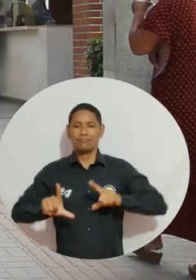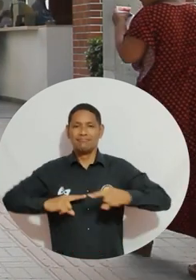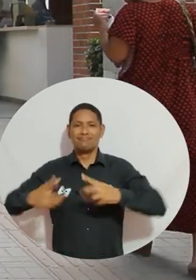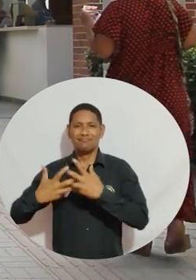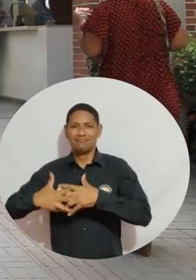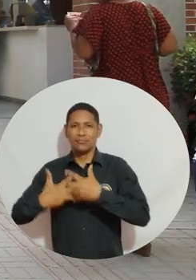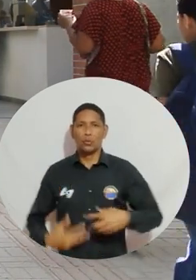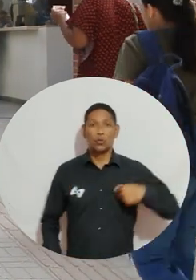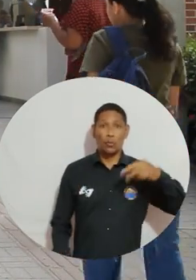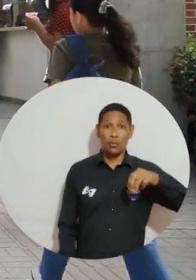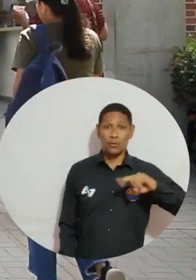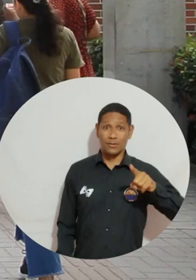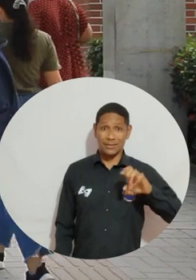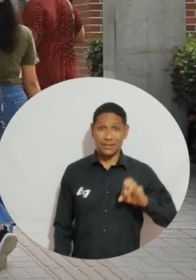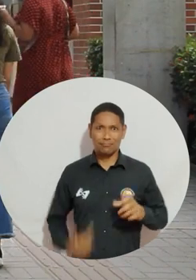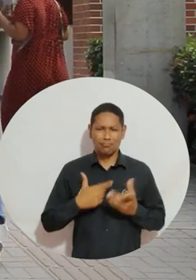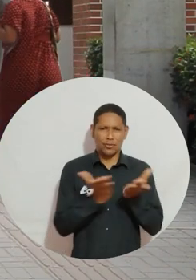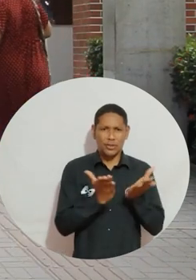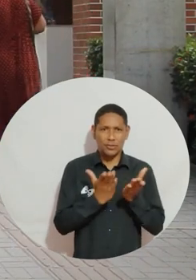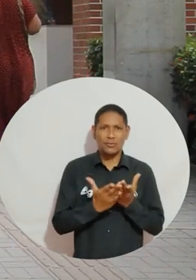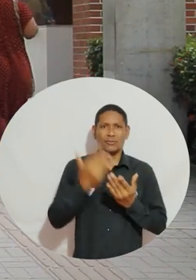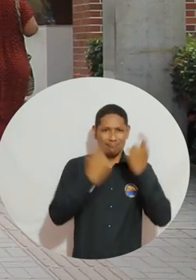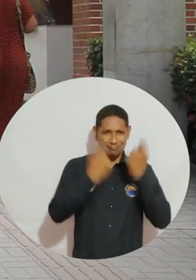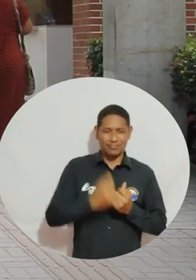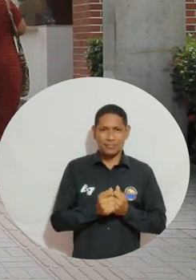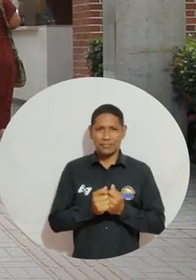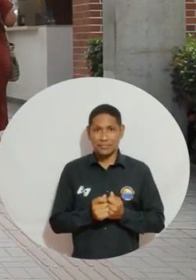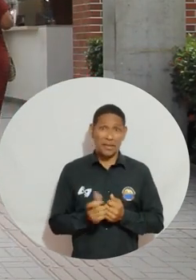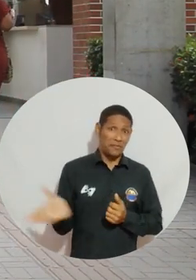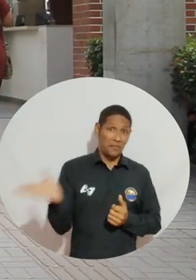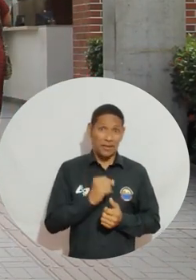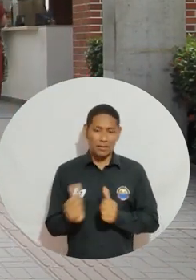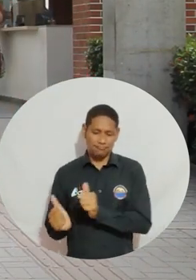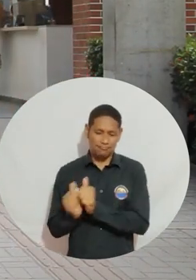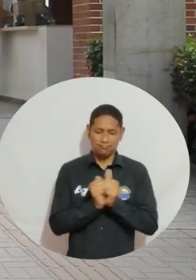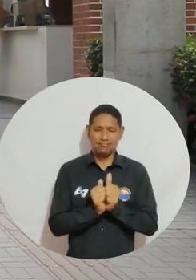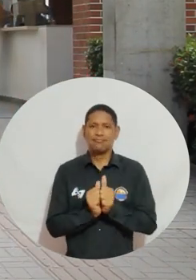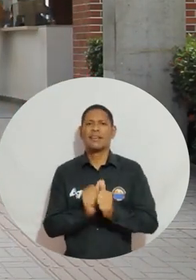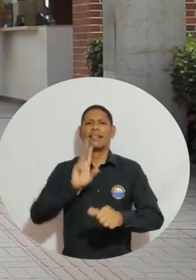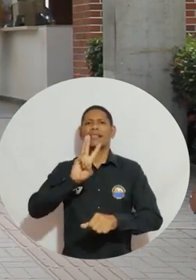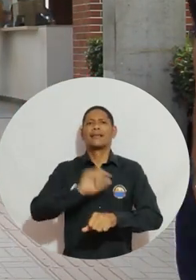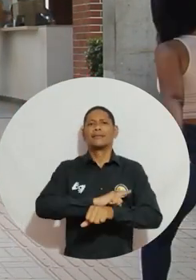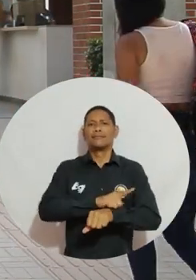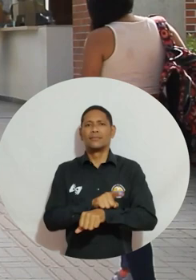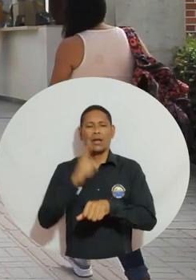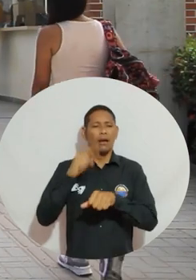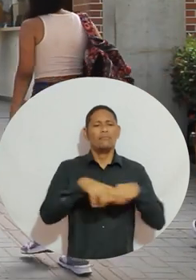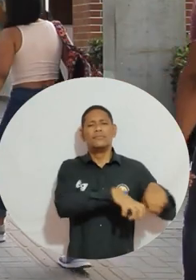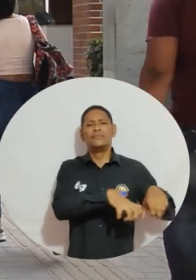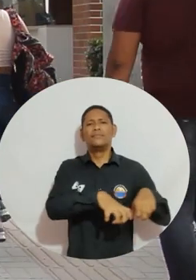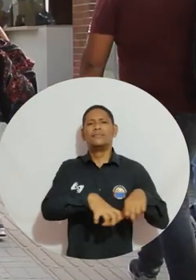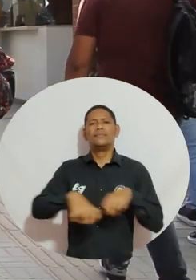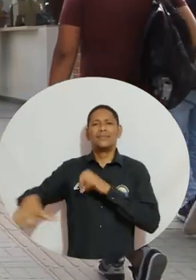de Administración de Empresas. Yo soy Moisés Sanjuanelo, estudiante del programa de Economía. Los invitamos a que nos acompañen durante los siguientes 30